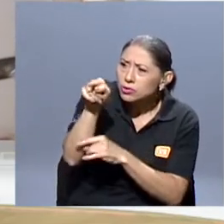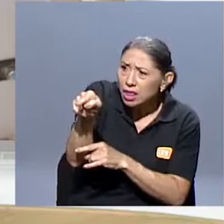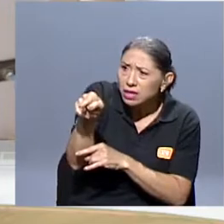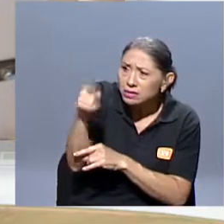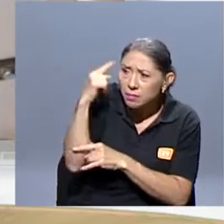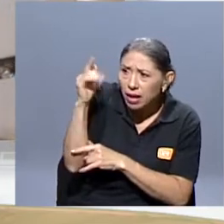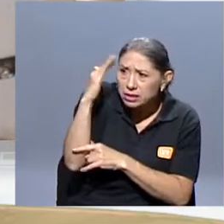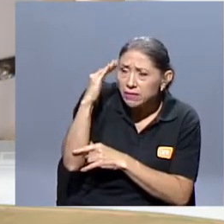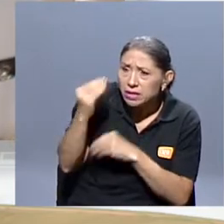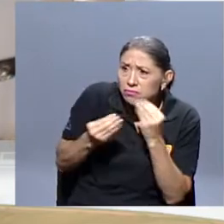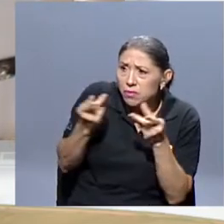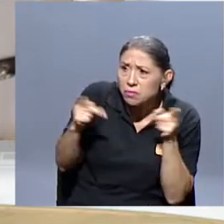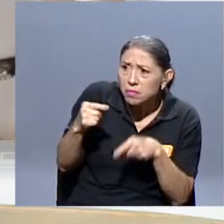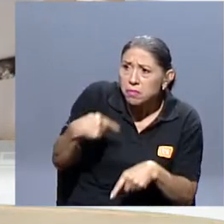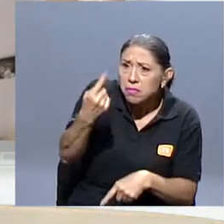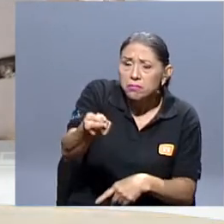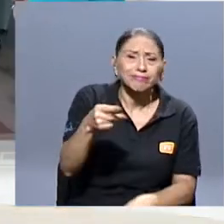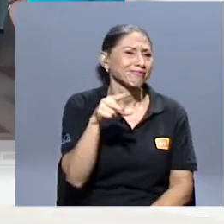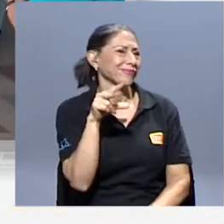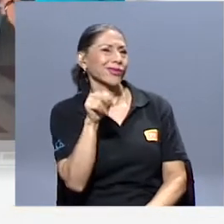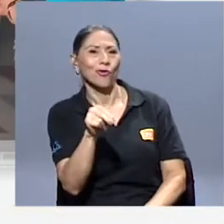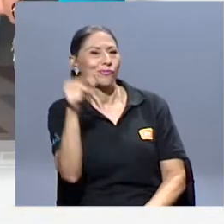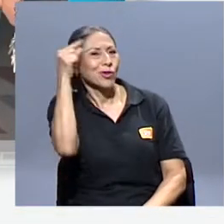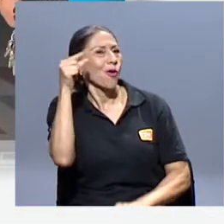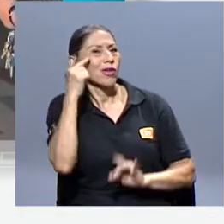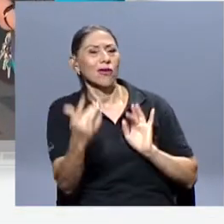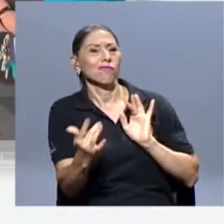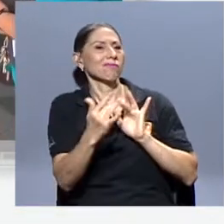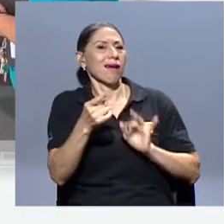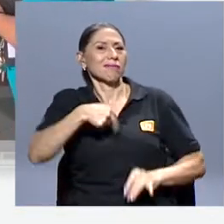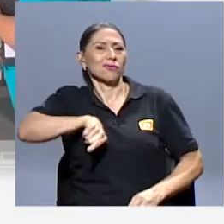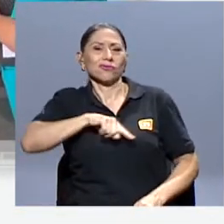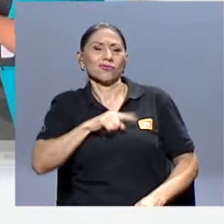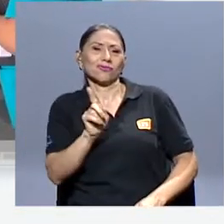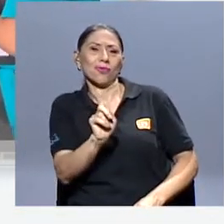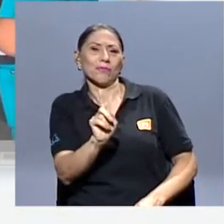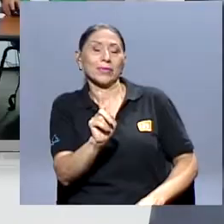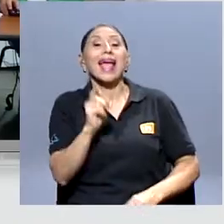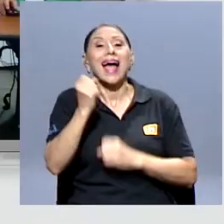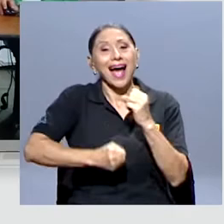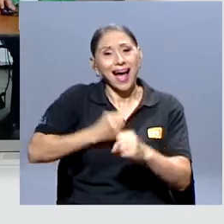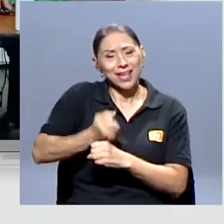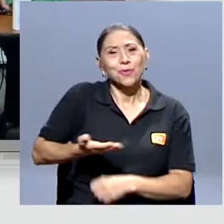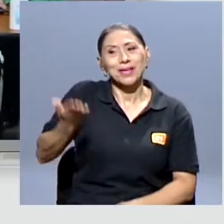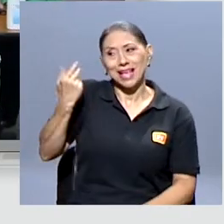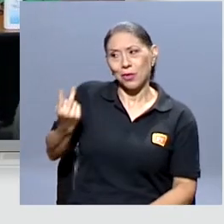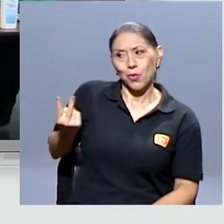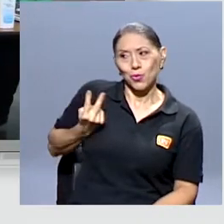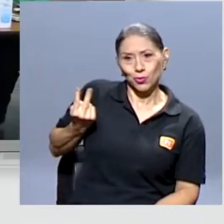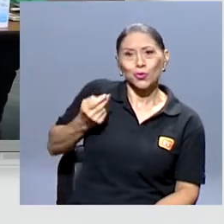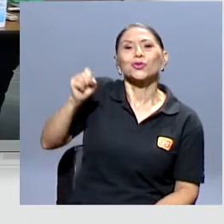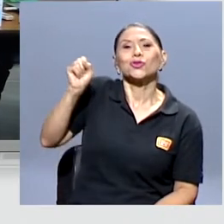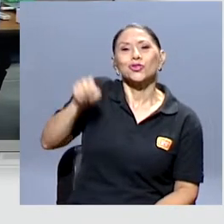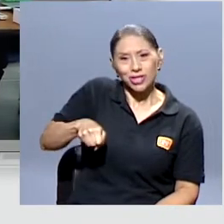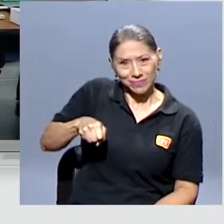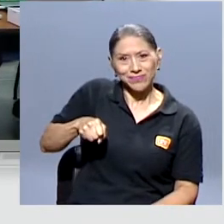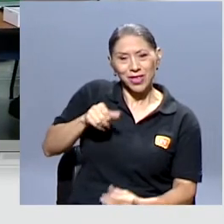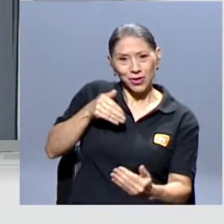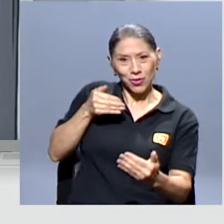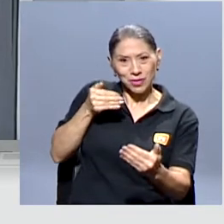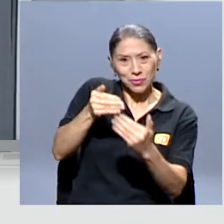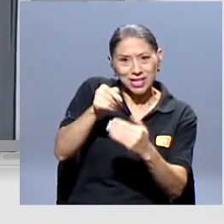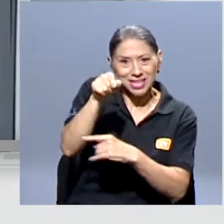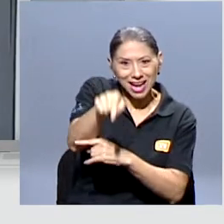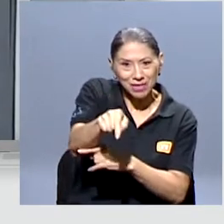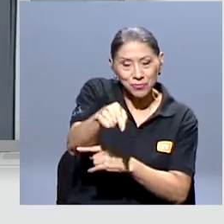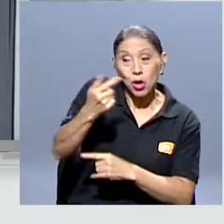momento? No, en absoluto. Nosotros sí nos hemos acercado desde el año pasado, Santiago y yo hemos enviado